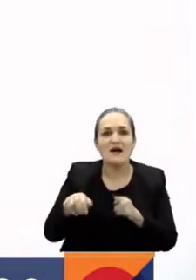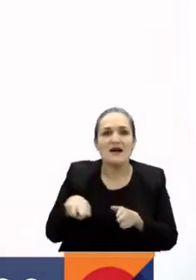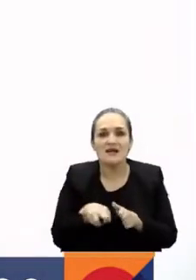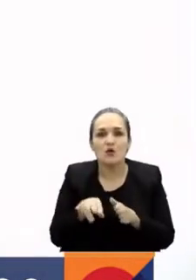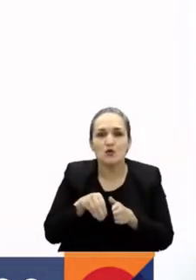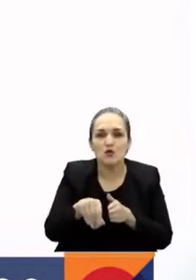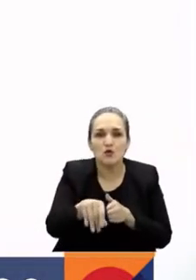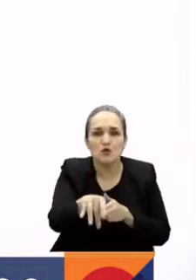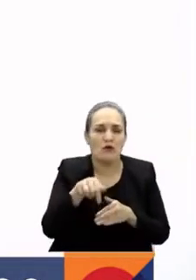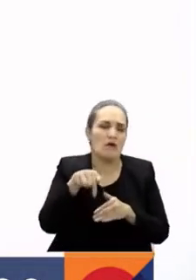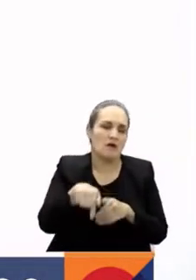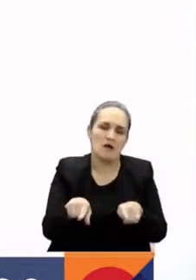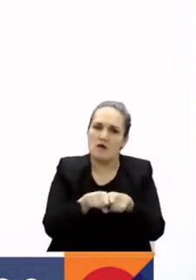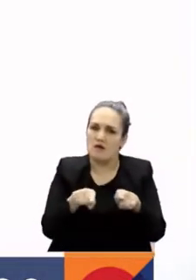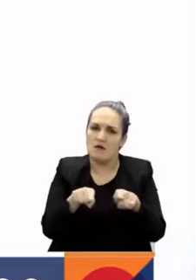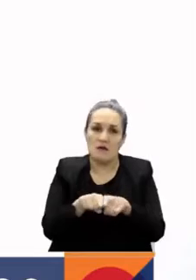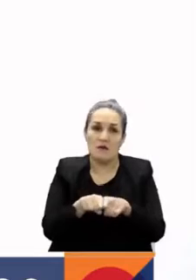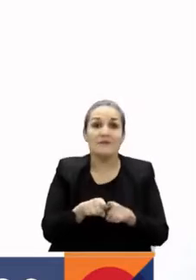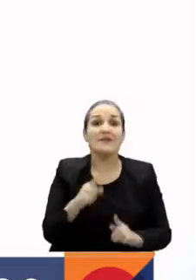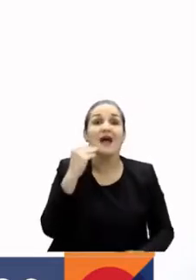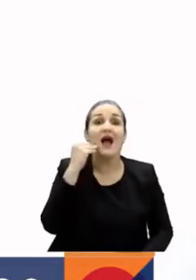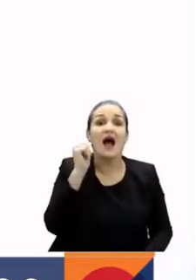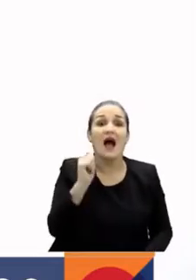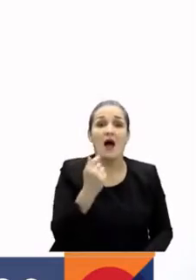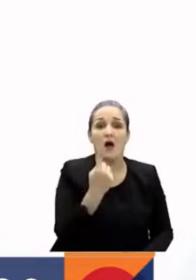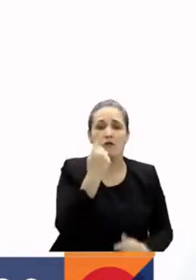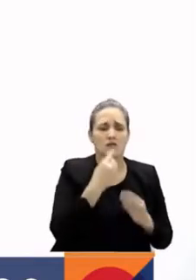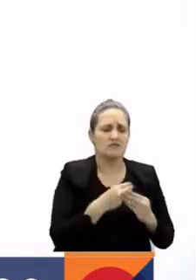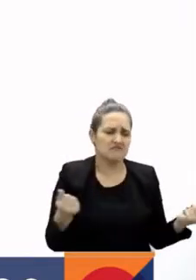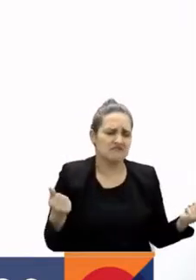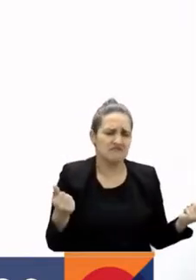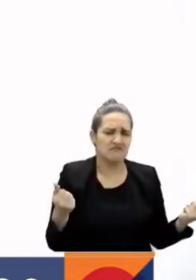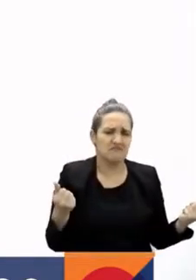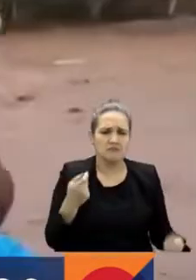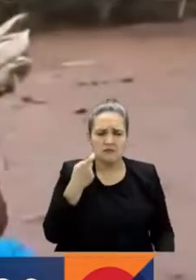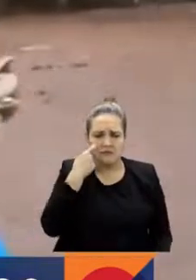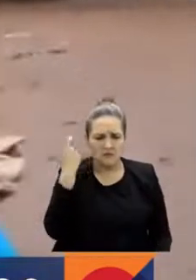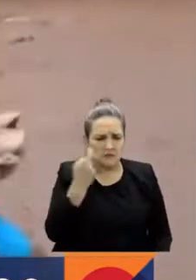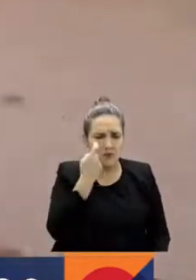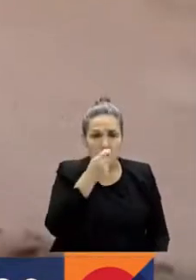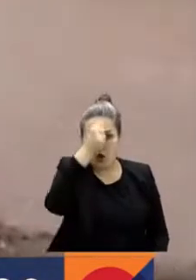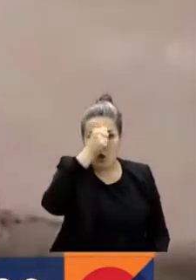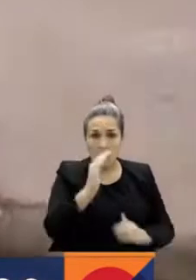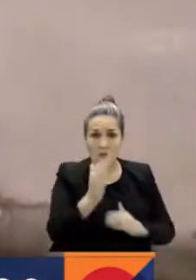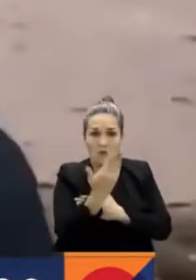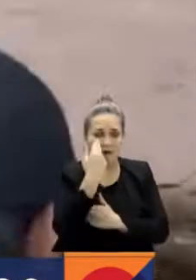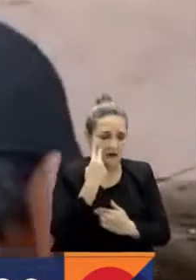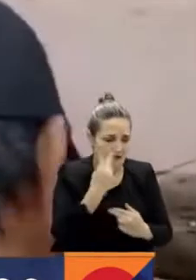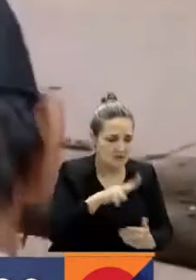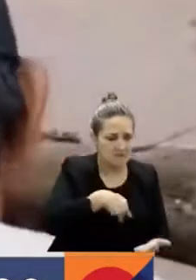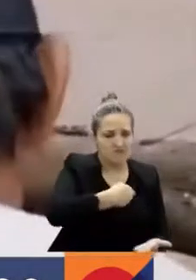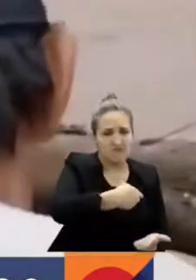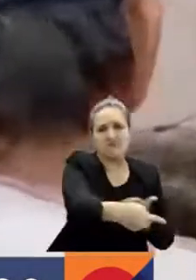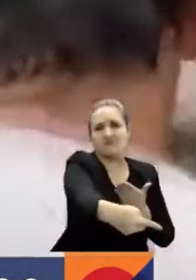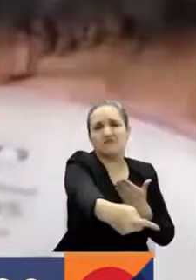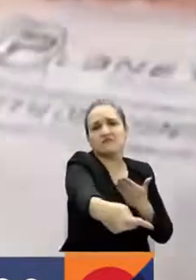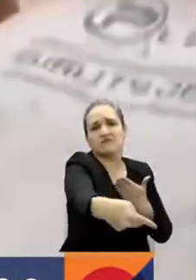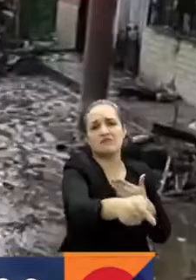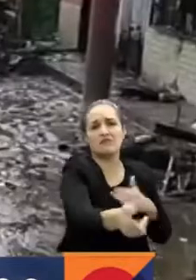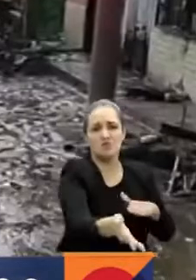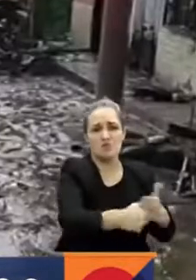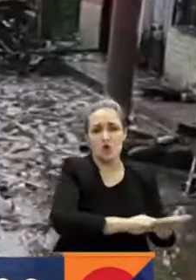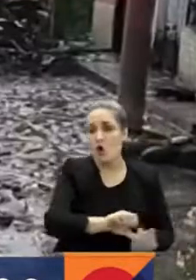señora fue reportada como desaparecida y en la mañana del domingo fue encontrada sin vida. 2 menores de edad